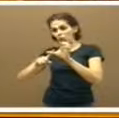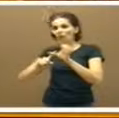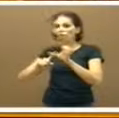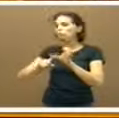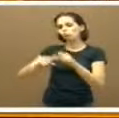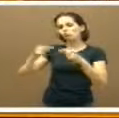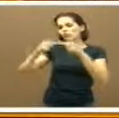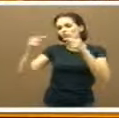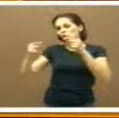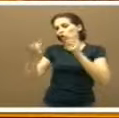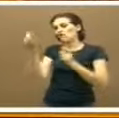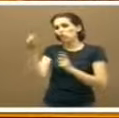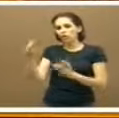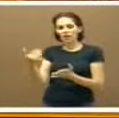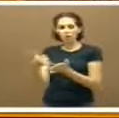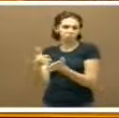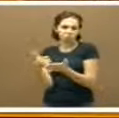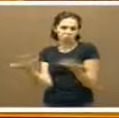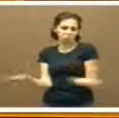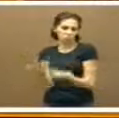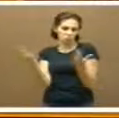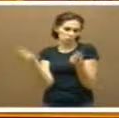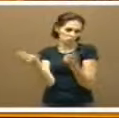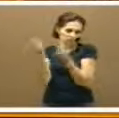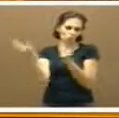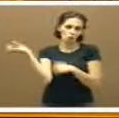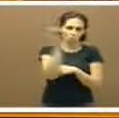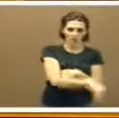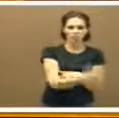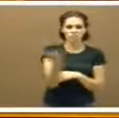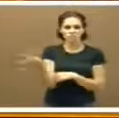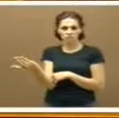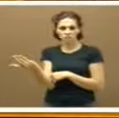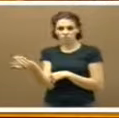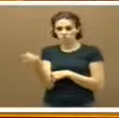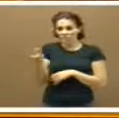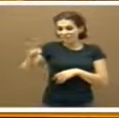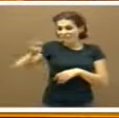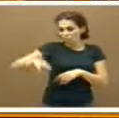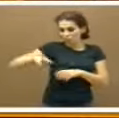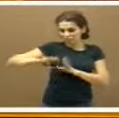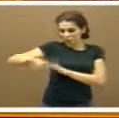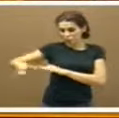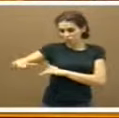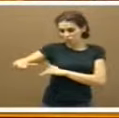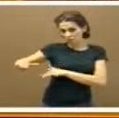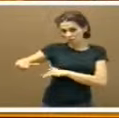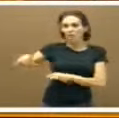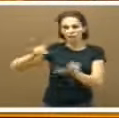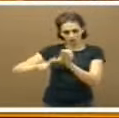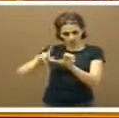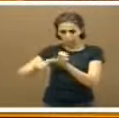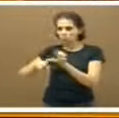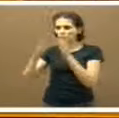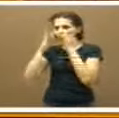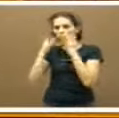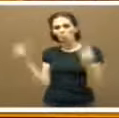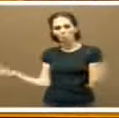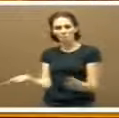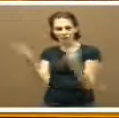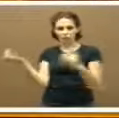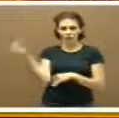la segunda que más ha disminuido su endeudamiento el último trimestre. La segunda que más ha disminuido su endeudamiento, con lo que usted ha